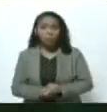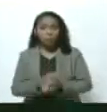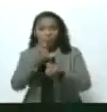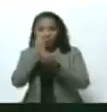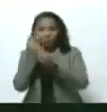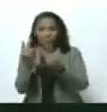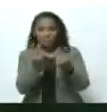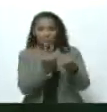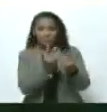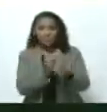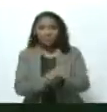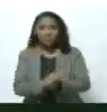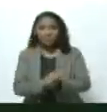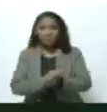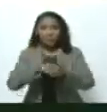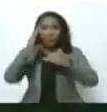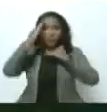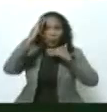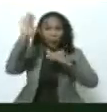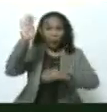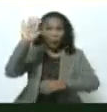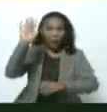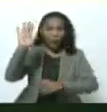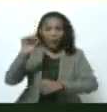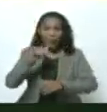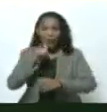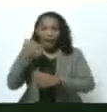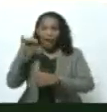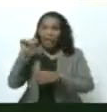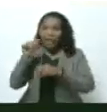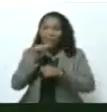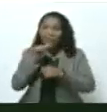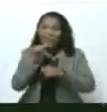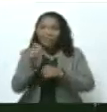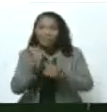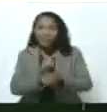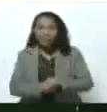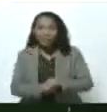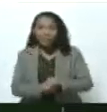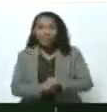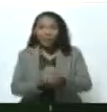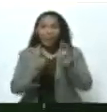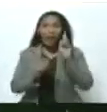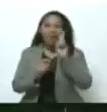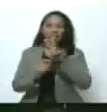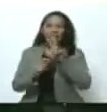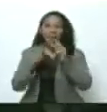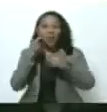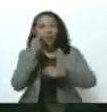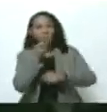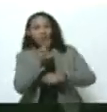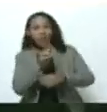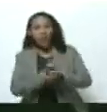Bienvenida. Hola, ¿y qué hay por acá? ¿Qué veo? Veo unos